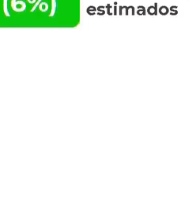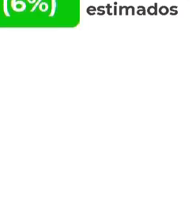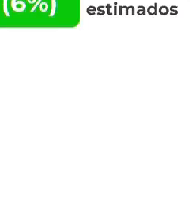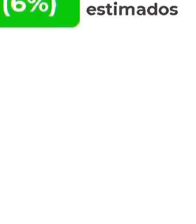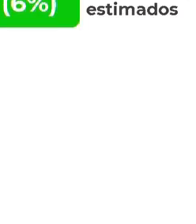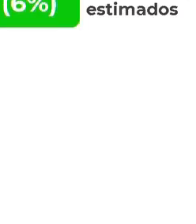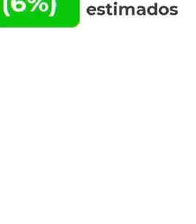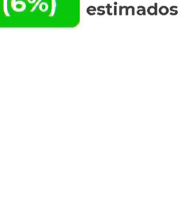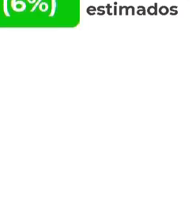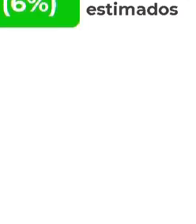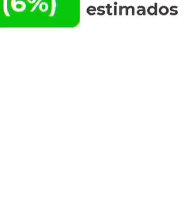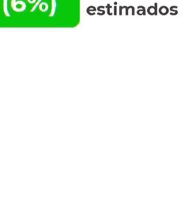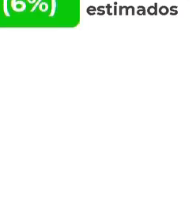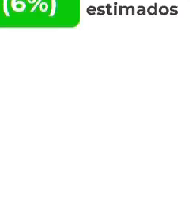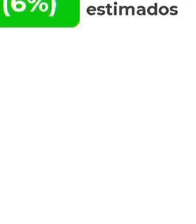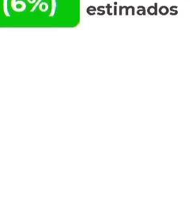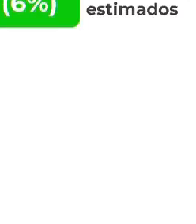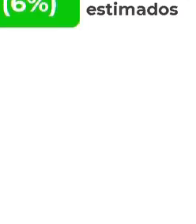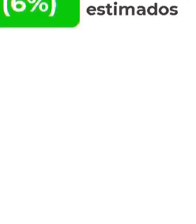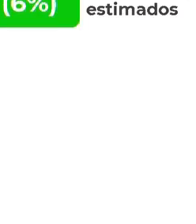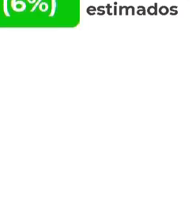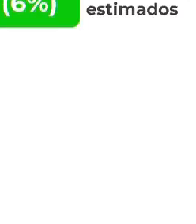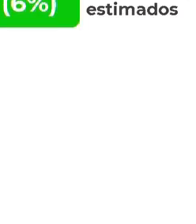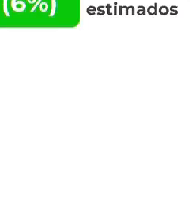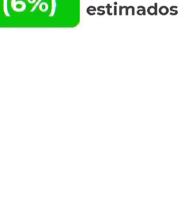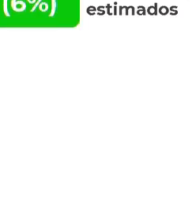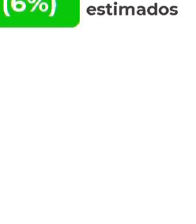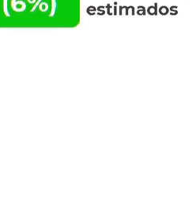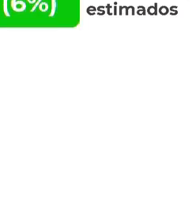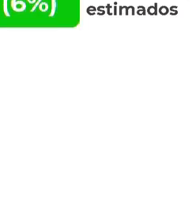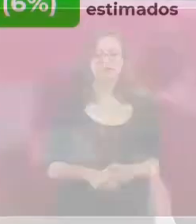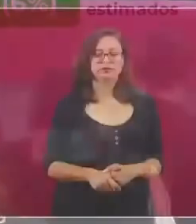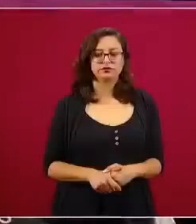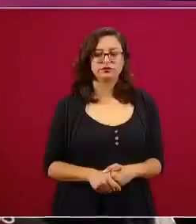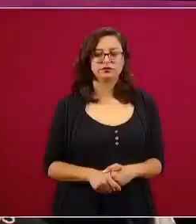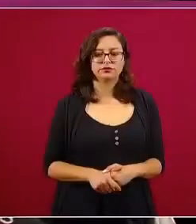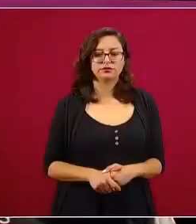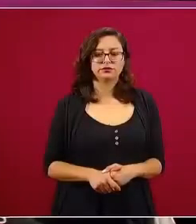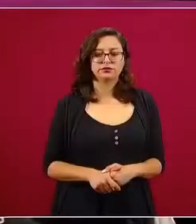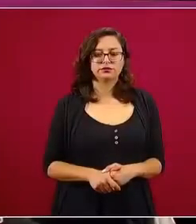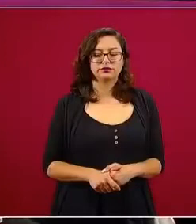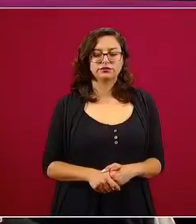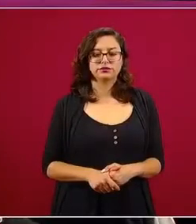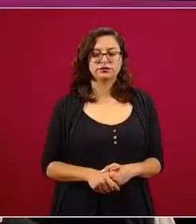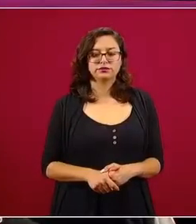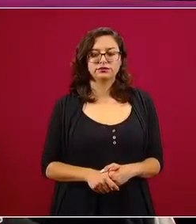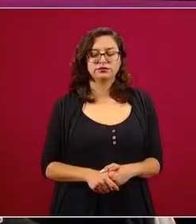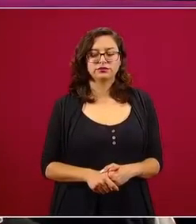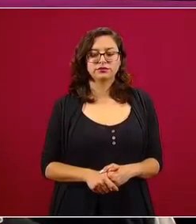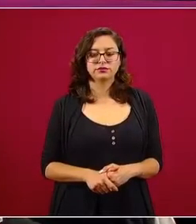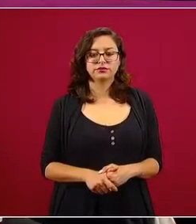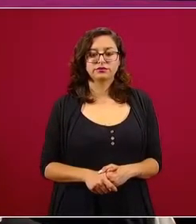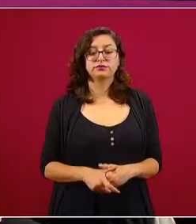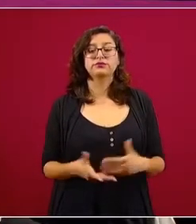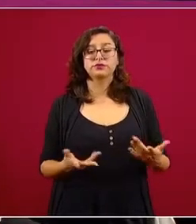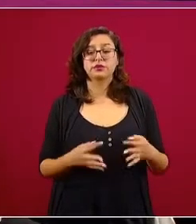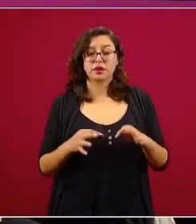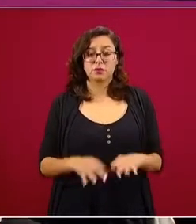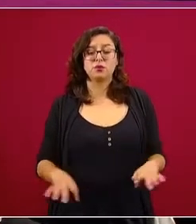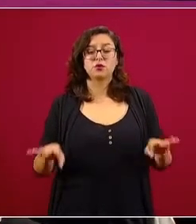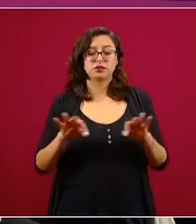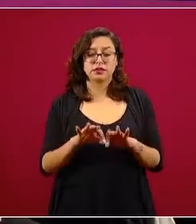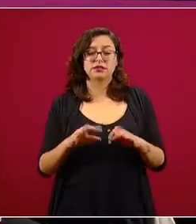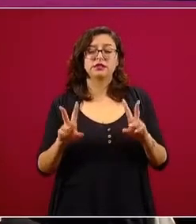mes aproximadamente, cuando andábamos alrededor de 14% para este indicador. Y es importante porque